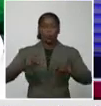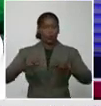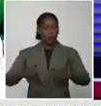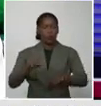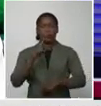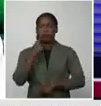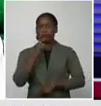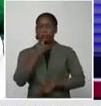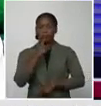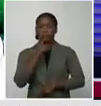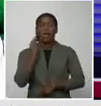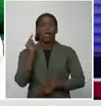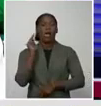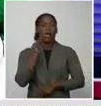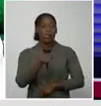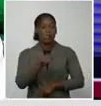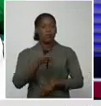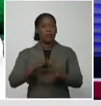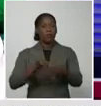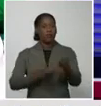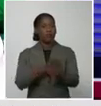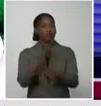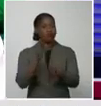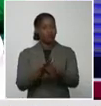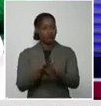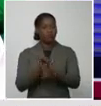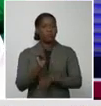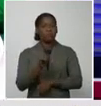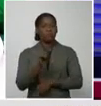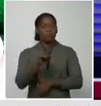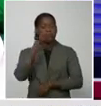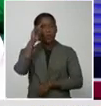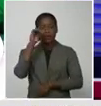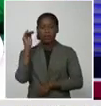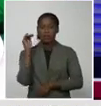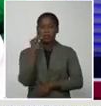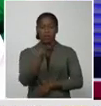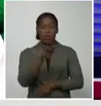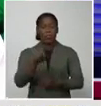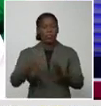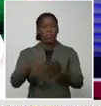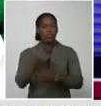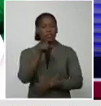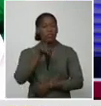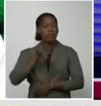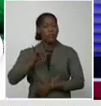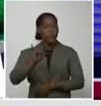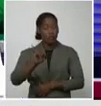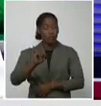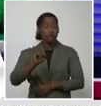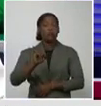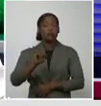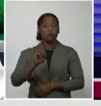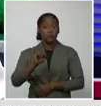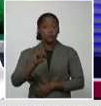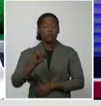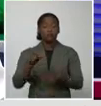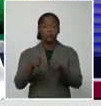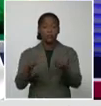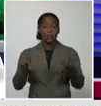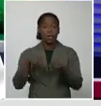tuvo un ingreso prolongado de 16 días, uno de ellos en terapia